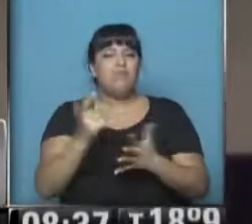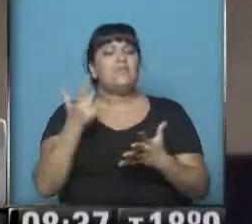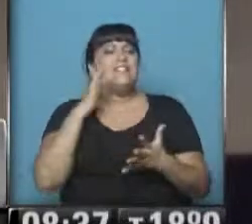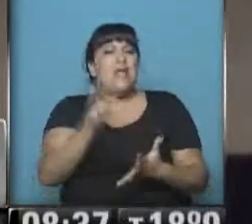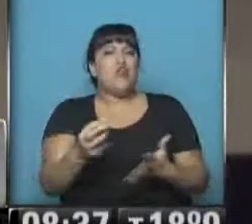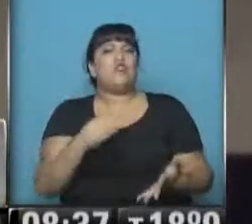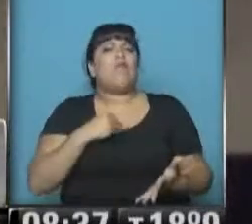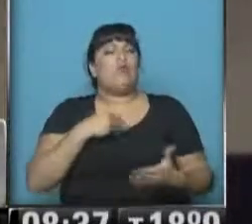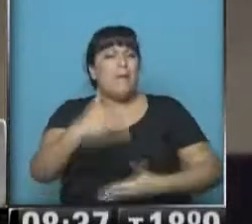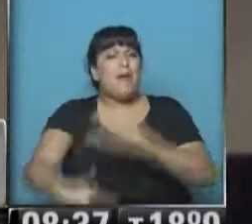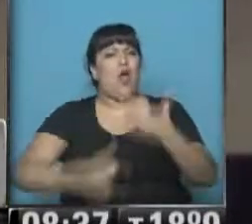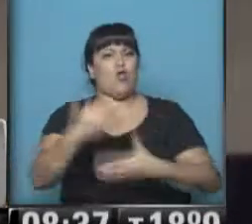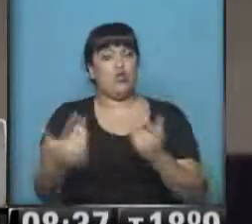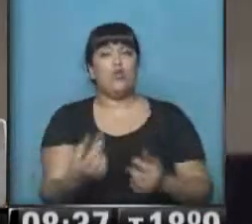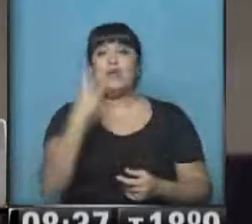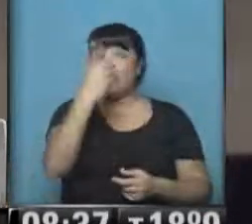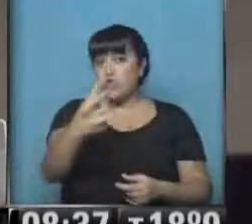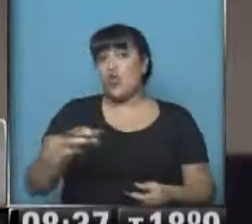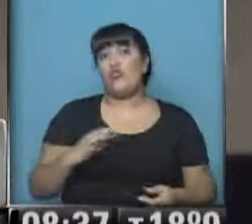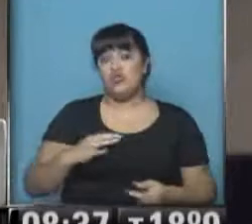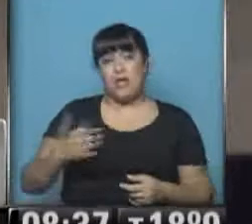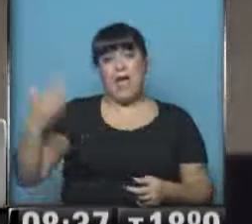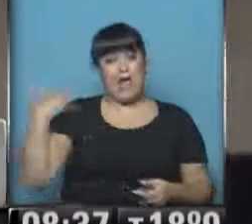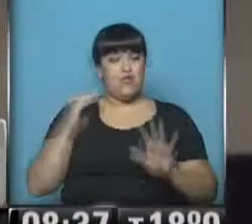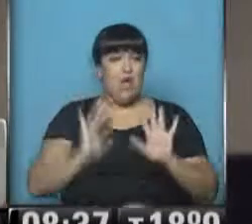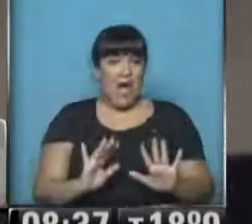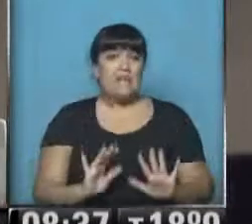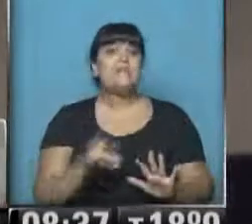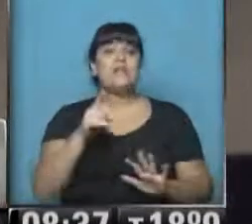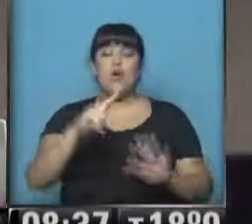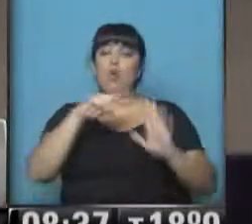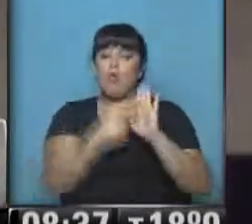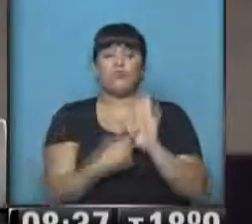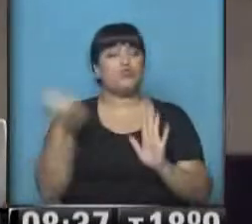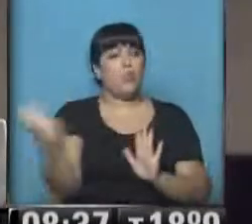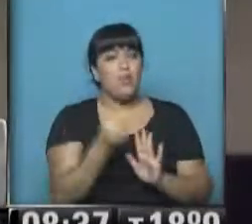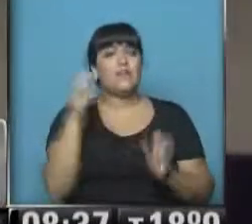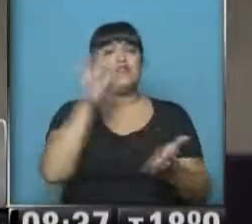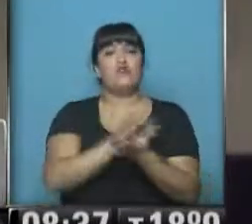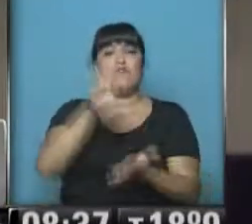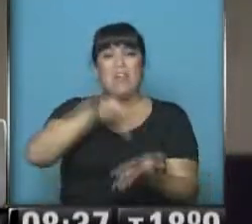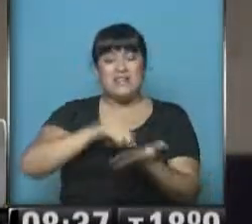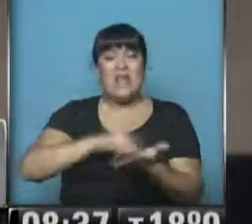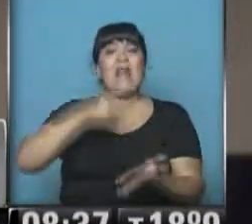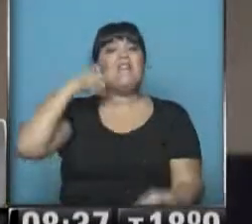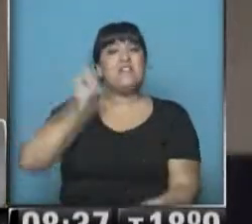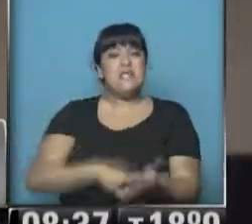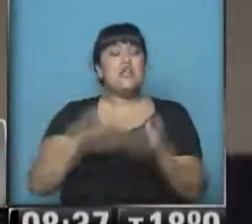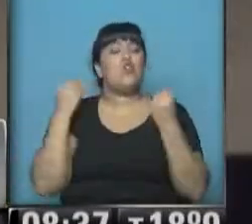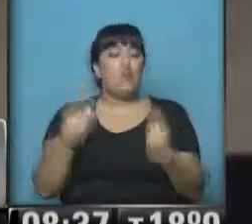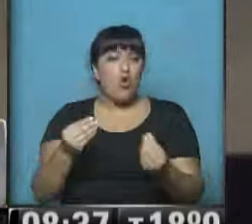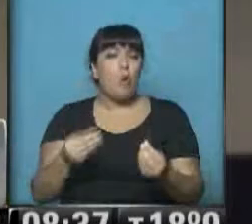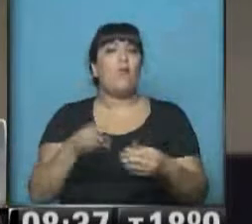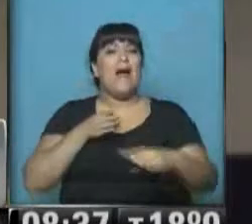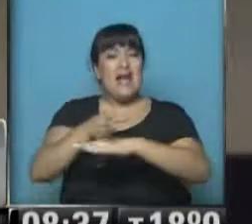proceso que como decís lourdes lleva dos años que llegaron a puntos muy importantes como el tema de la tierra decidir cómo va a ser el acceso a la tierra